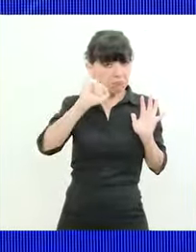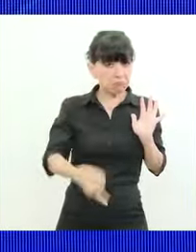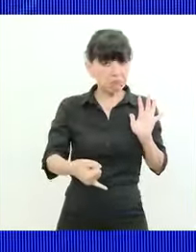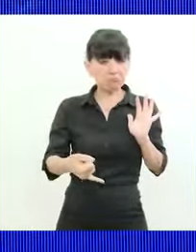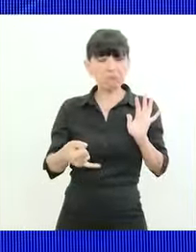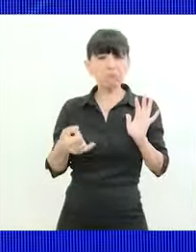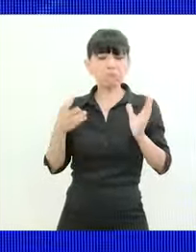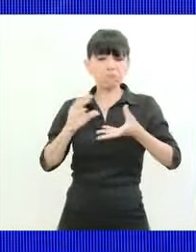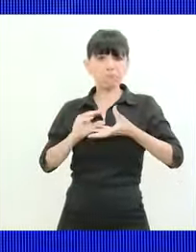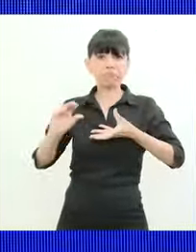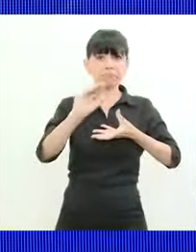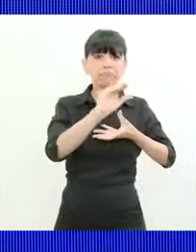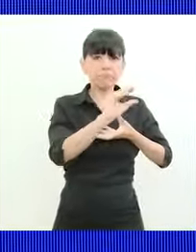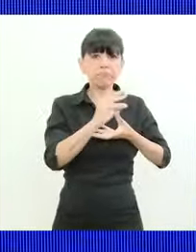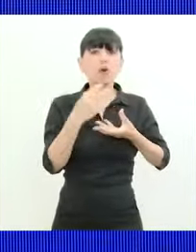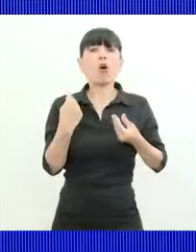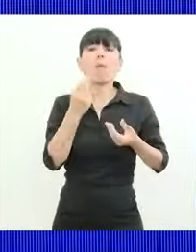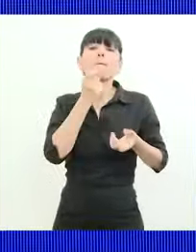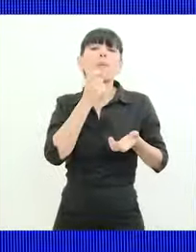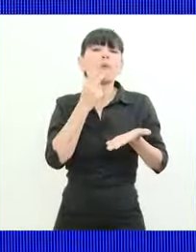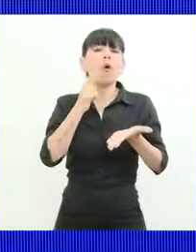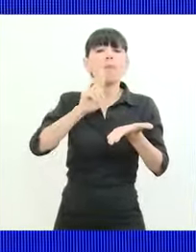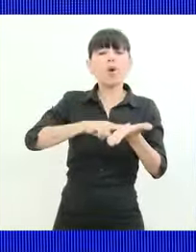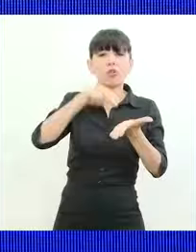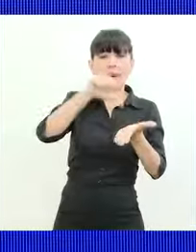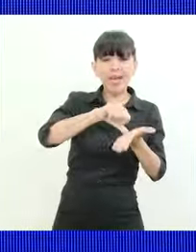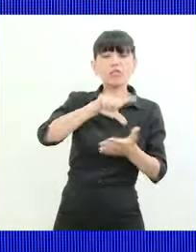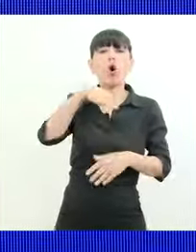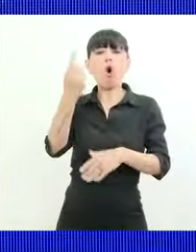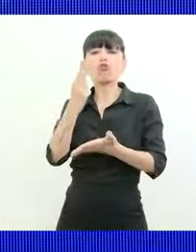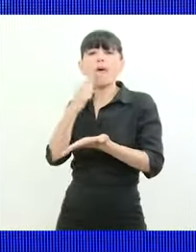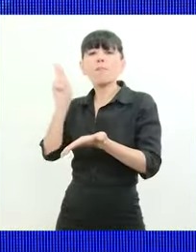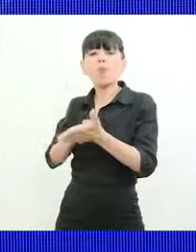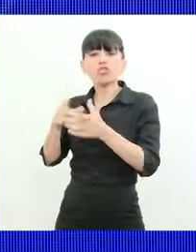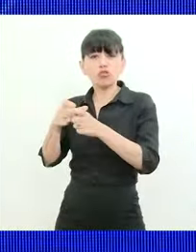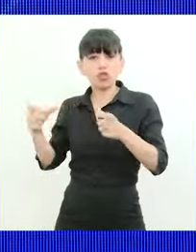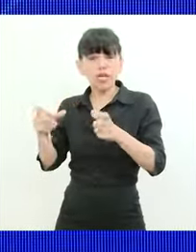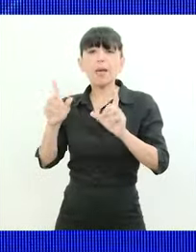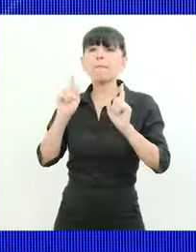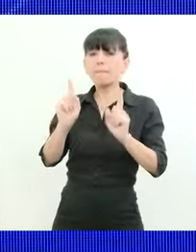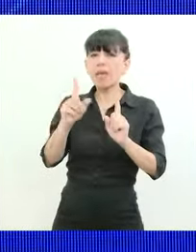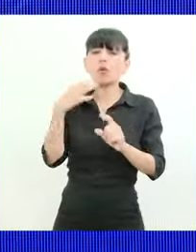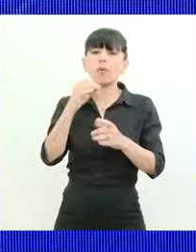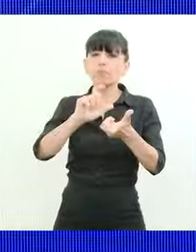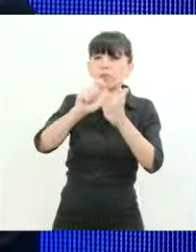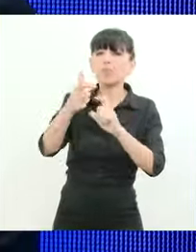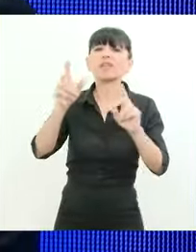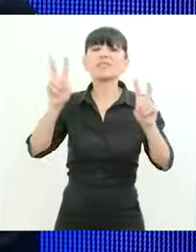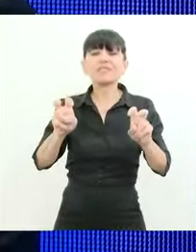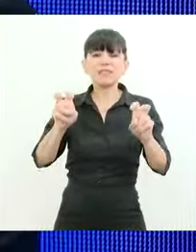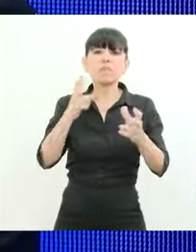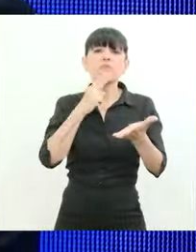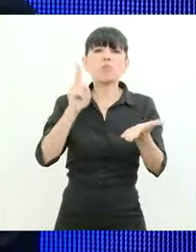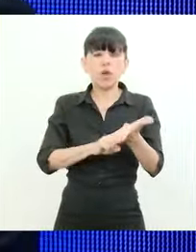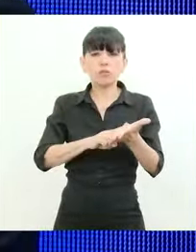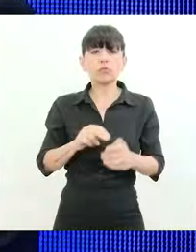planteado como coparticipar impuesto país impuesto al cheque pero también tenemos que ir a una simplificación tributaria no puede ser que para